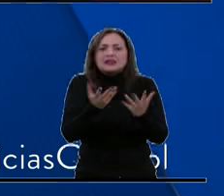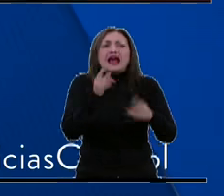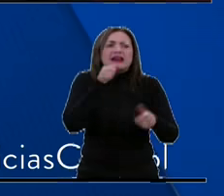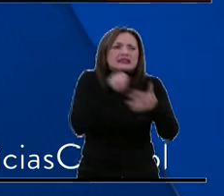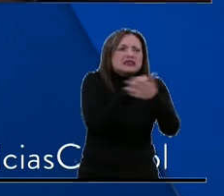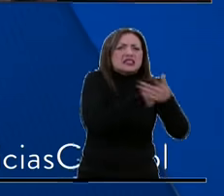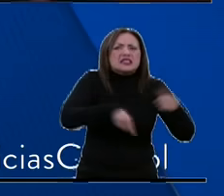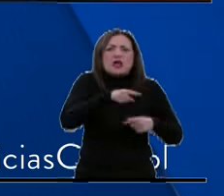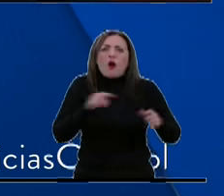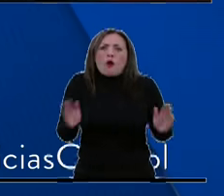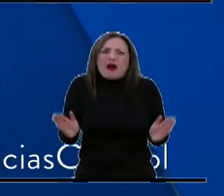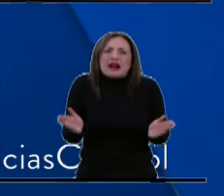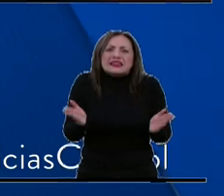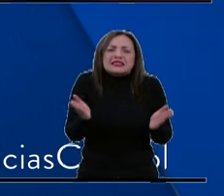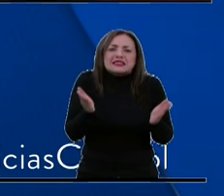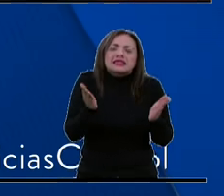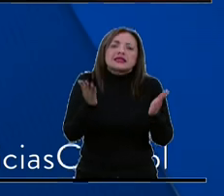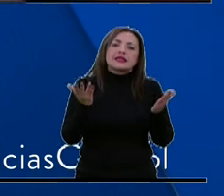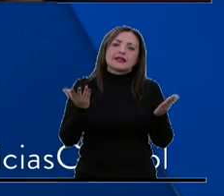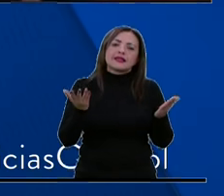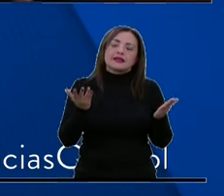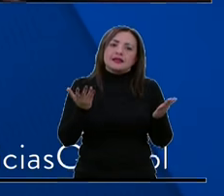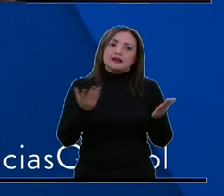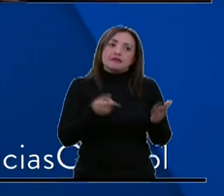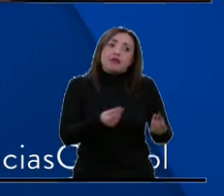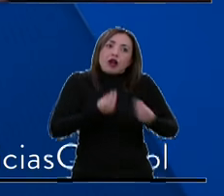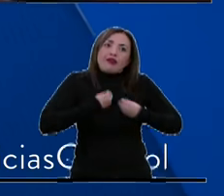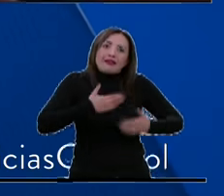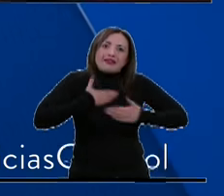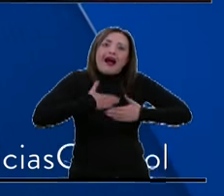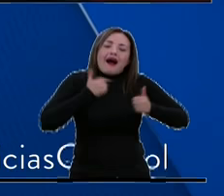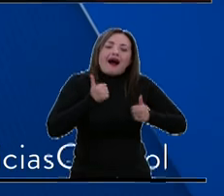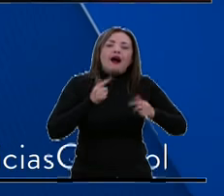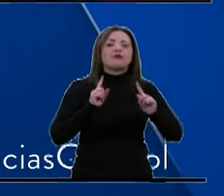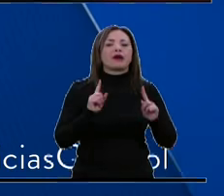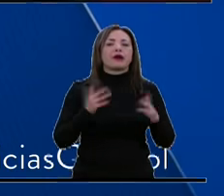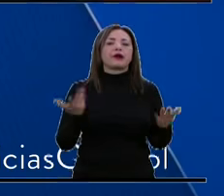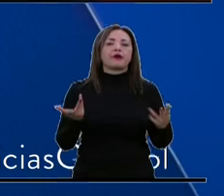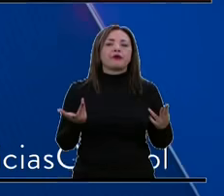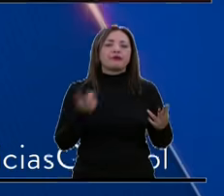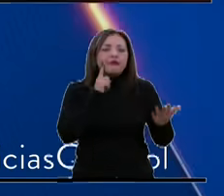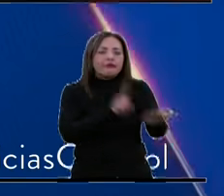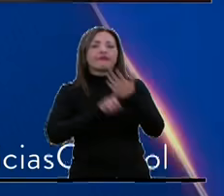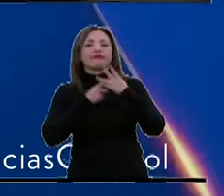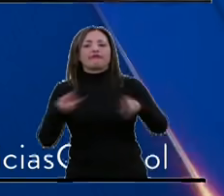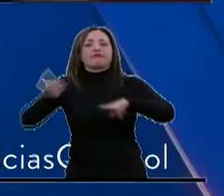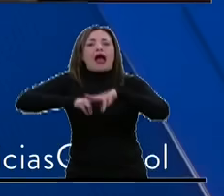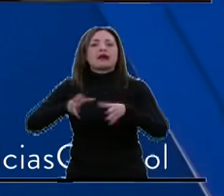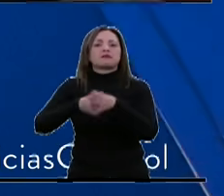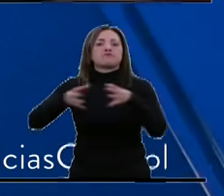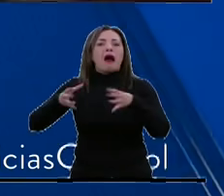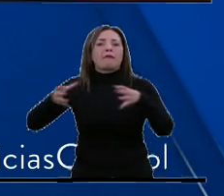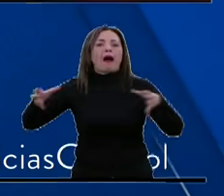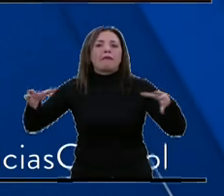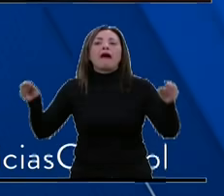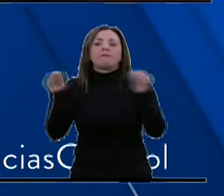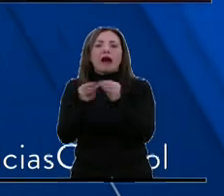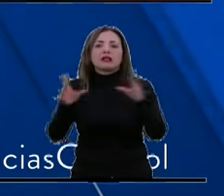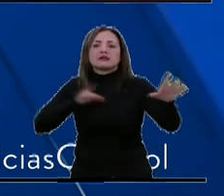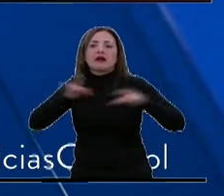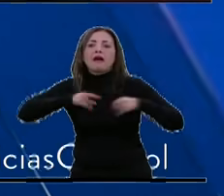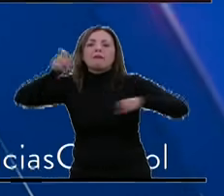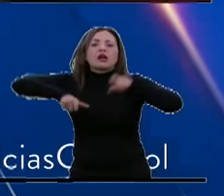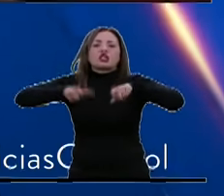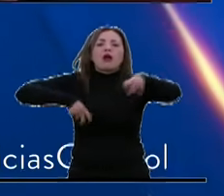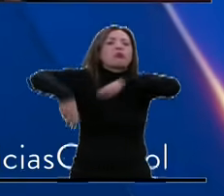recuperarse inventos y eso nos ha alegrado pero pues ha generado también un incremento en el índice de contacto de movilidad de